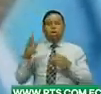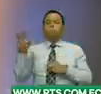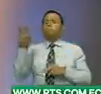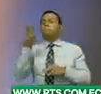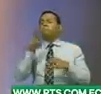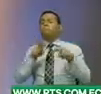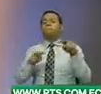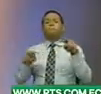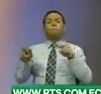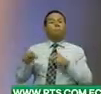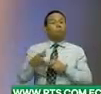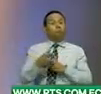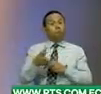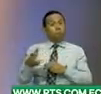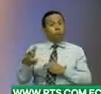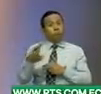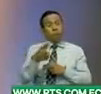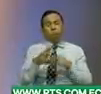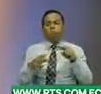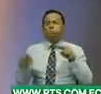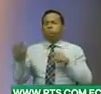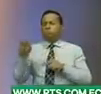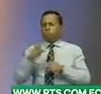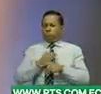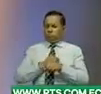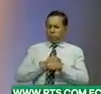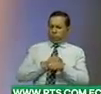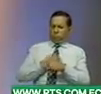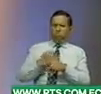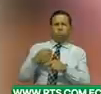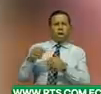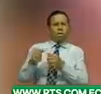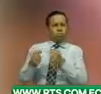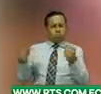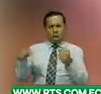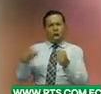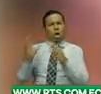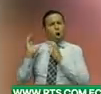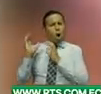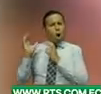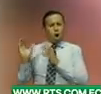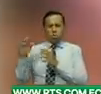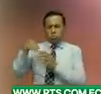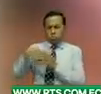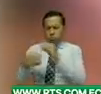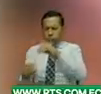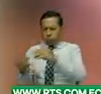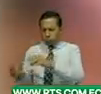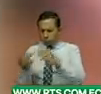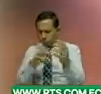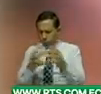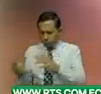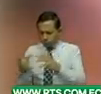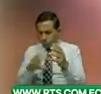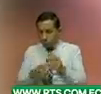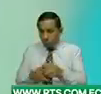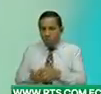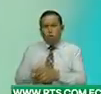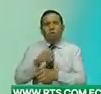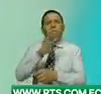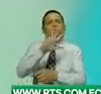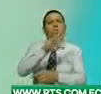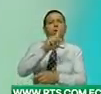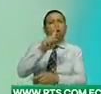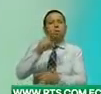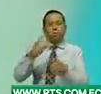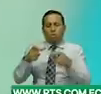preventivos, se percataron de varios sacos que contenían cocos. Al ser revisados minuciosamente, encontraron 51 paquetes de marihuana